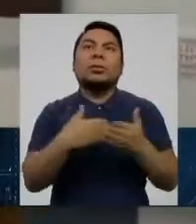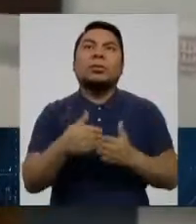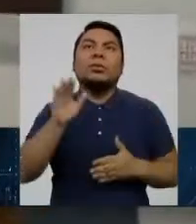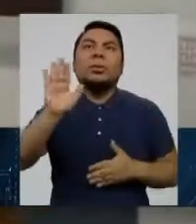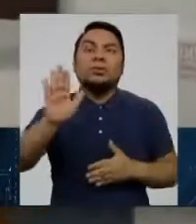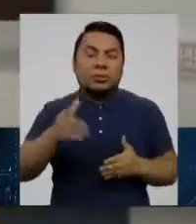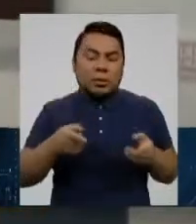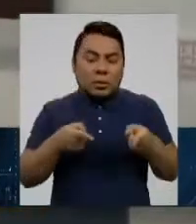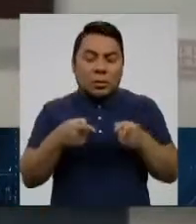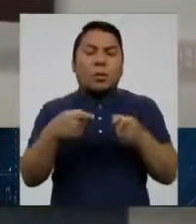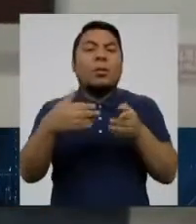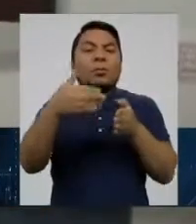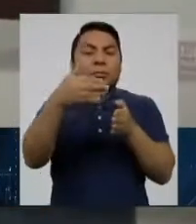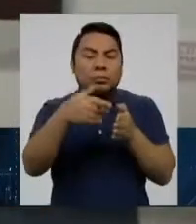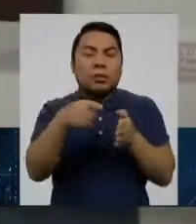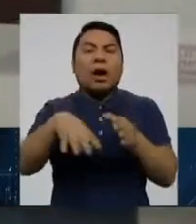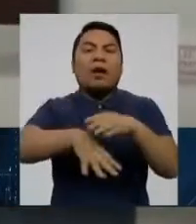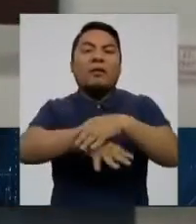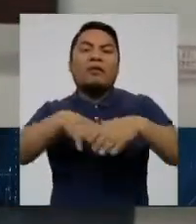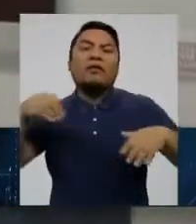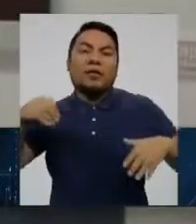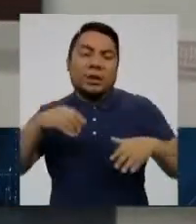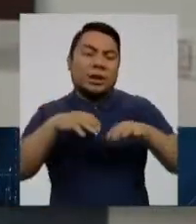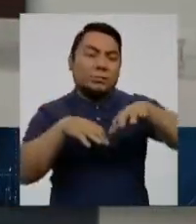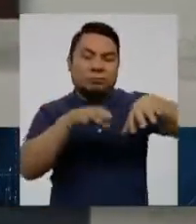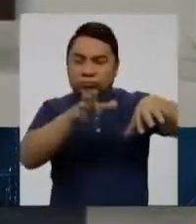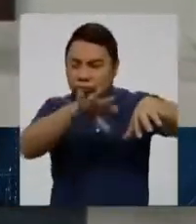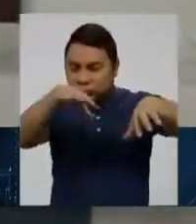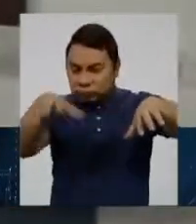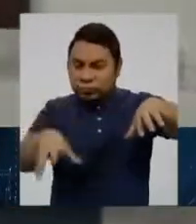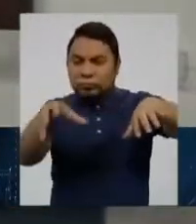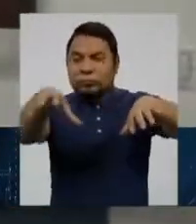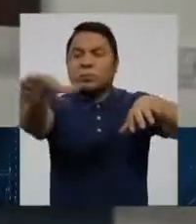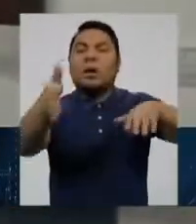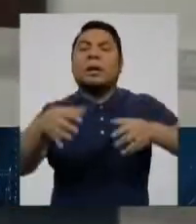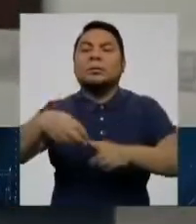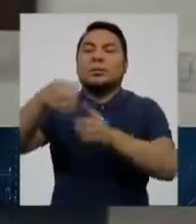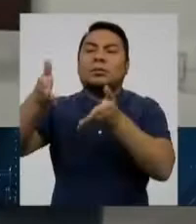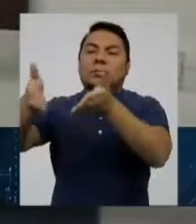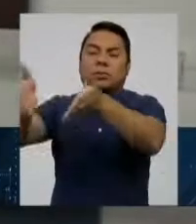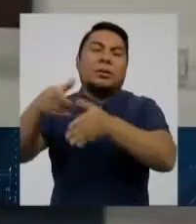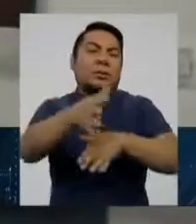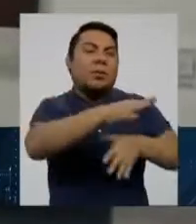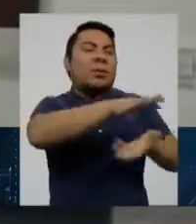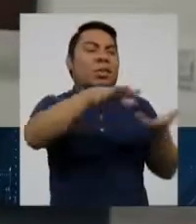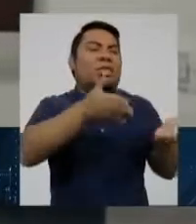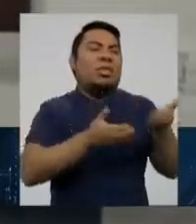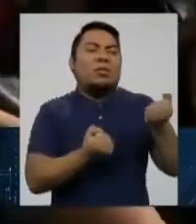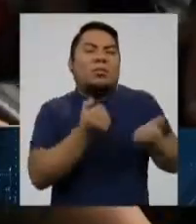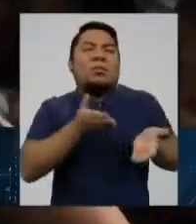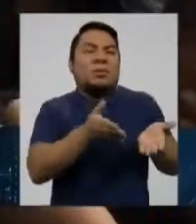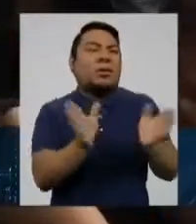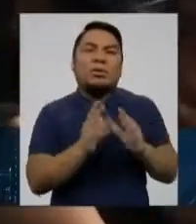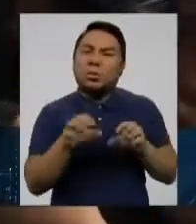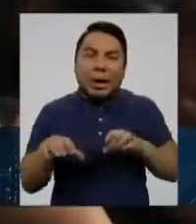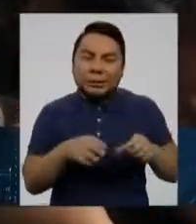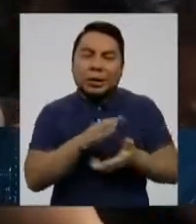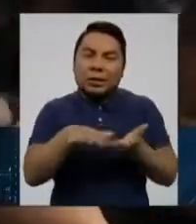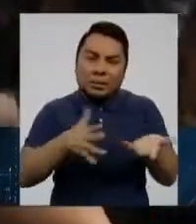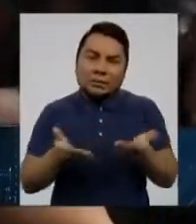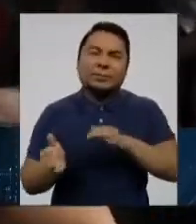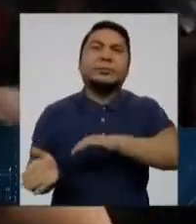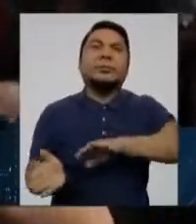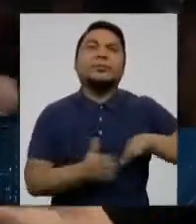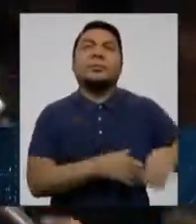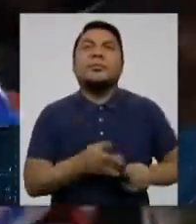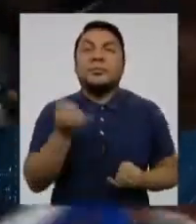sus paraderos iniciales fuera del ámbito de la ciudad. Que todo eso está legislado, por Dios, pero no se hace. Y en los últimos